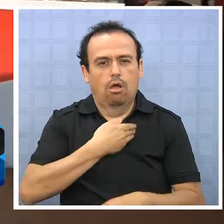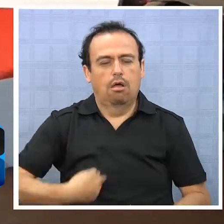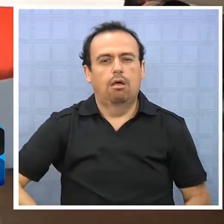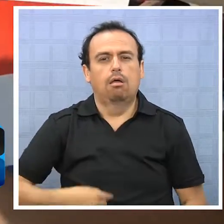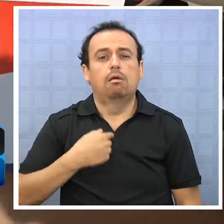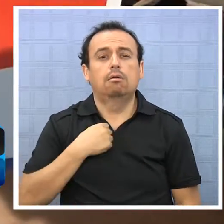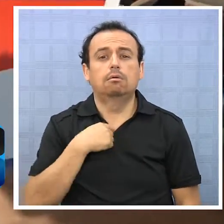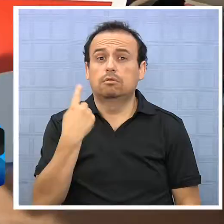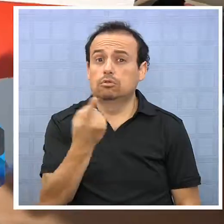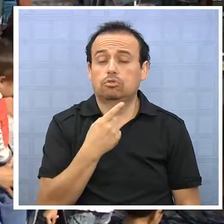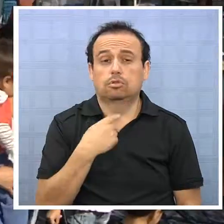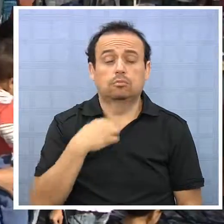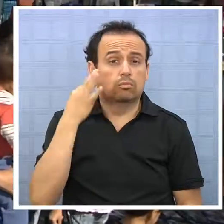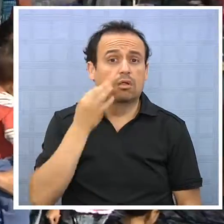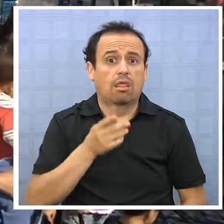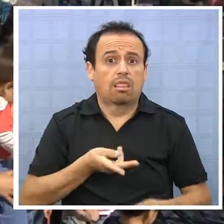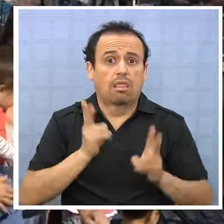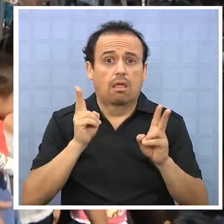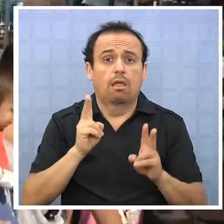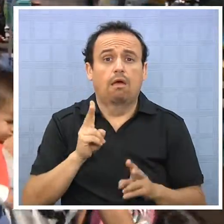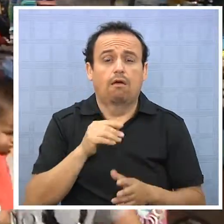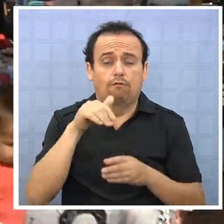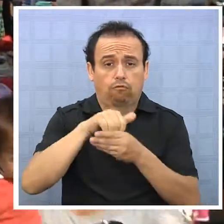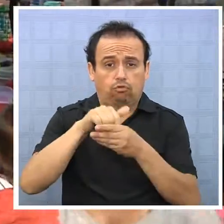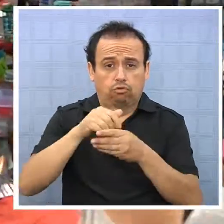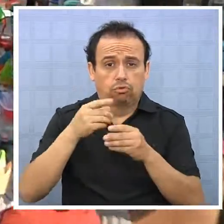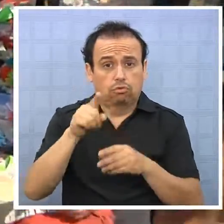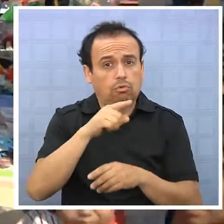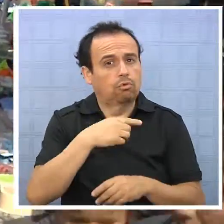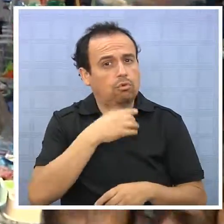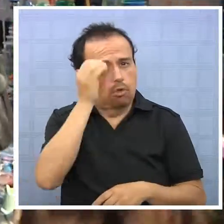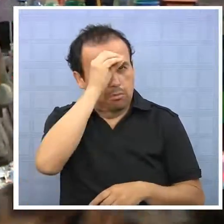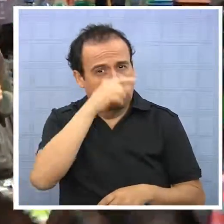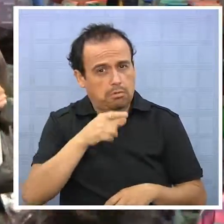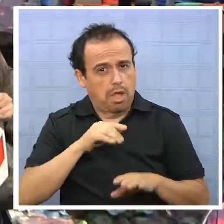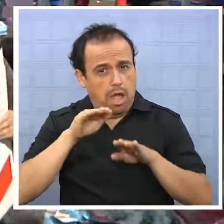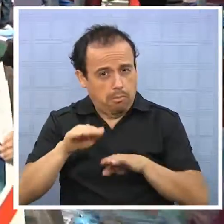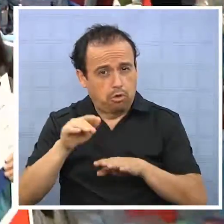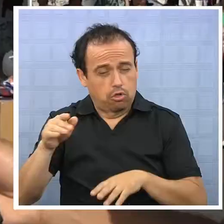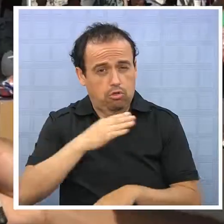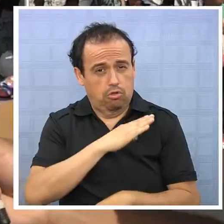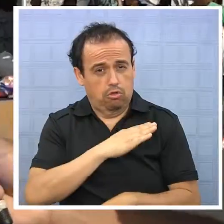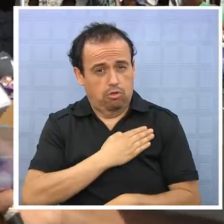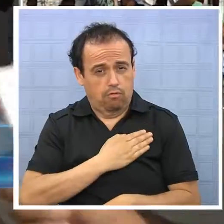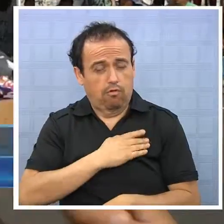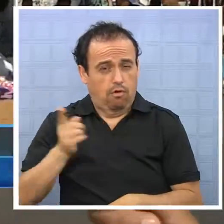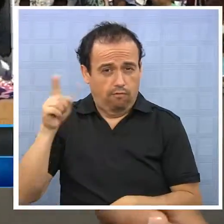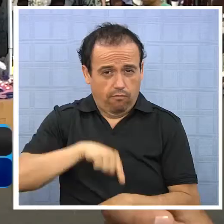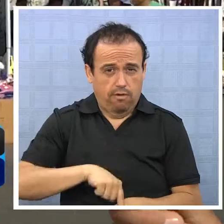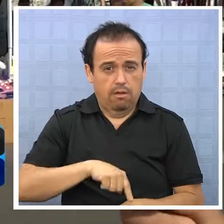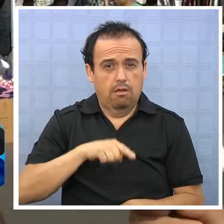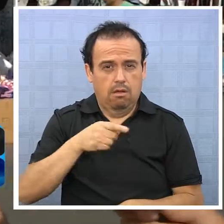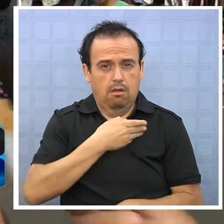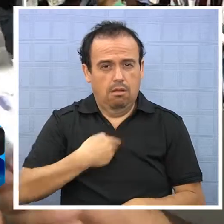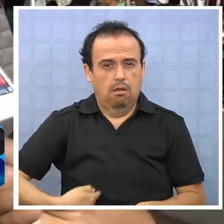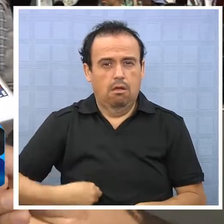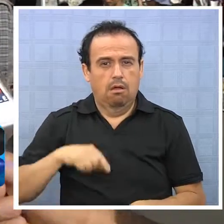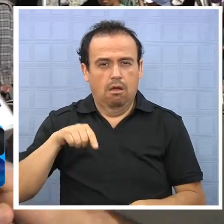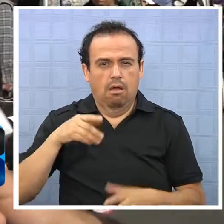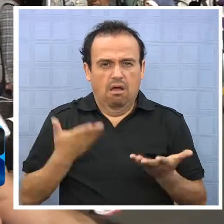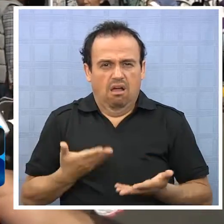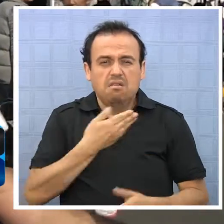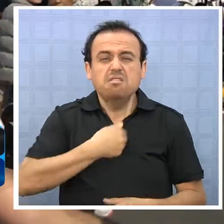mujeres tenemos derecho a darle el voto usted es partidario de Michel bachiler para que vuelva al gobierno de todas maneras claro piensa que el gobierno actual lo ha hecho